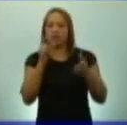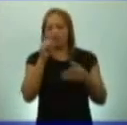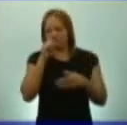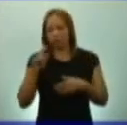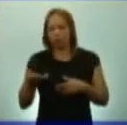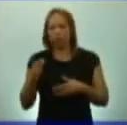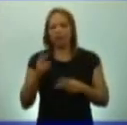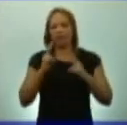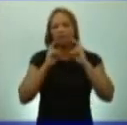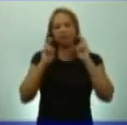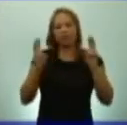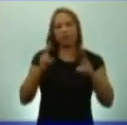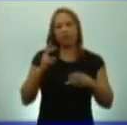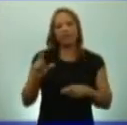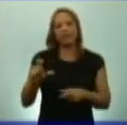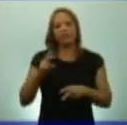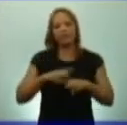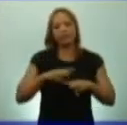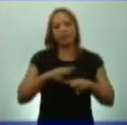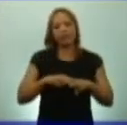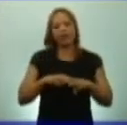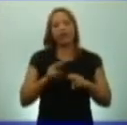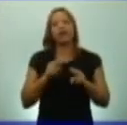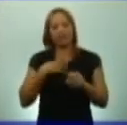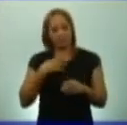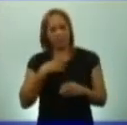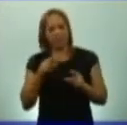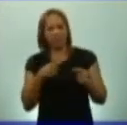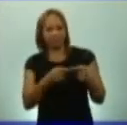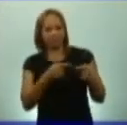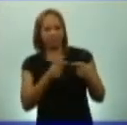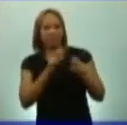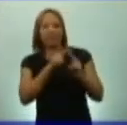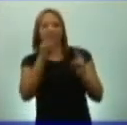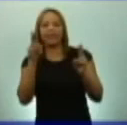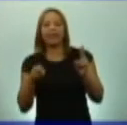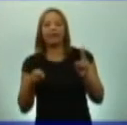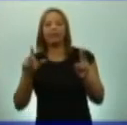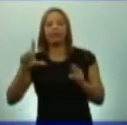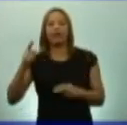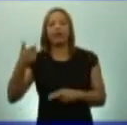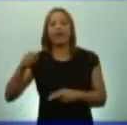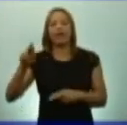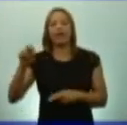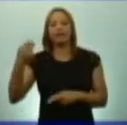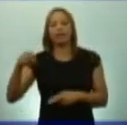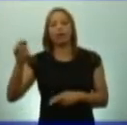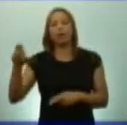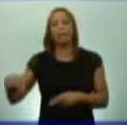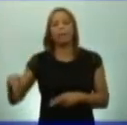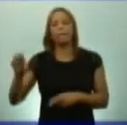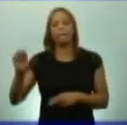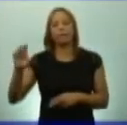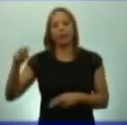Habana tienen muy cerca el Teatro Lázaro Peña, que rinde homenaje a esta